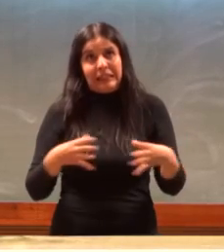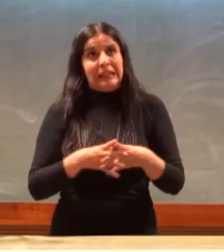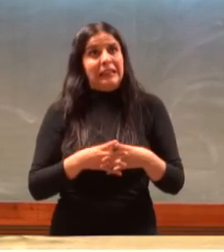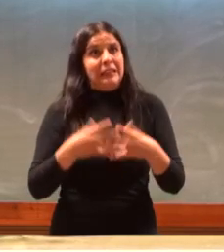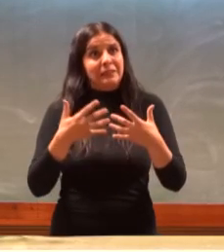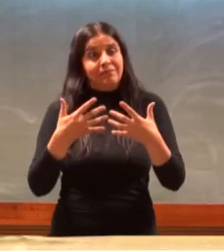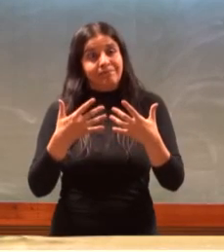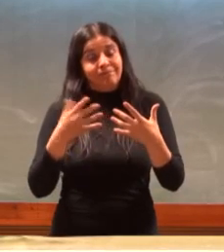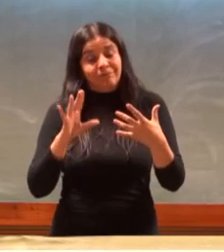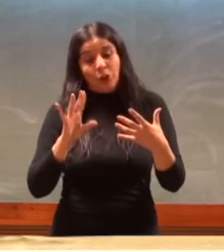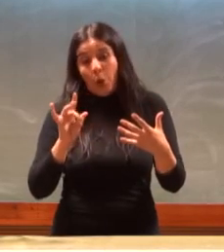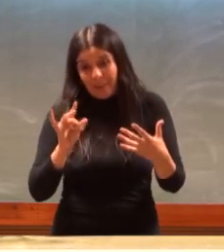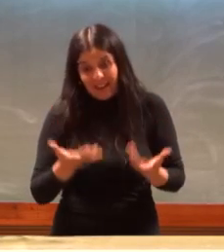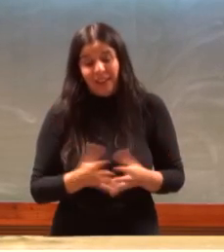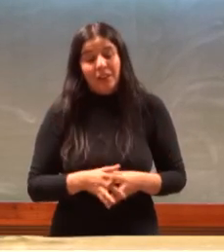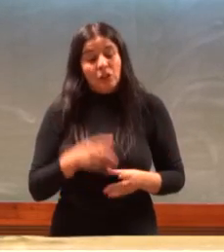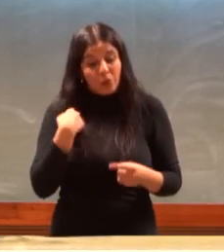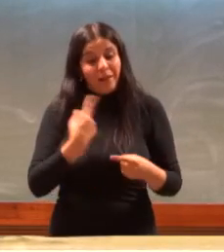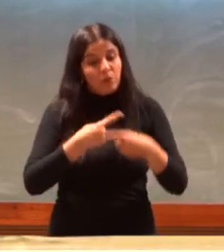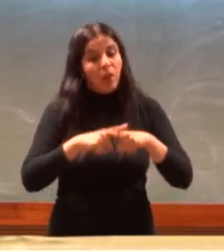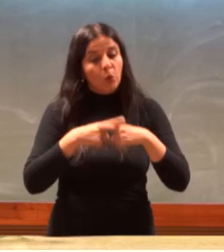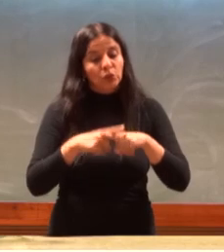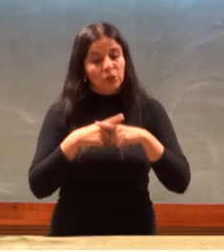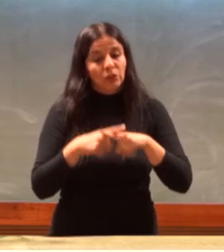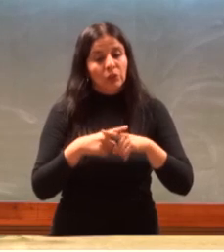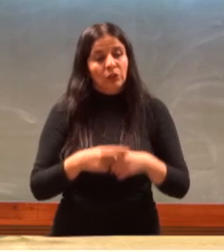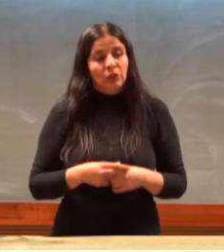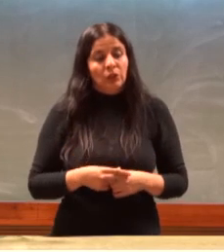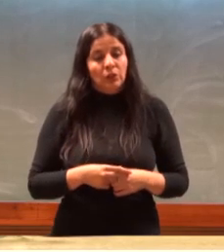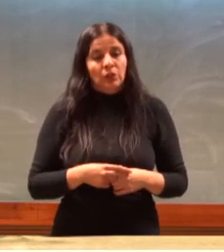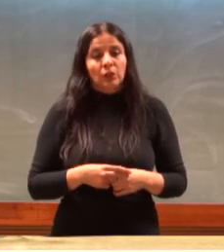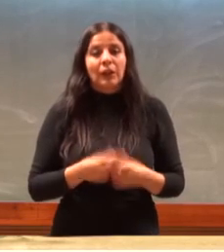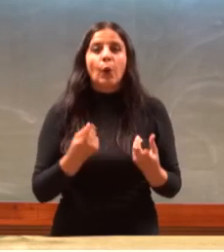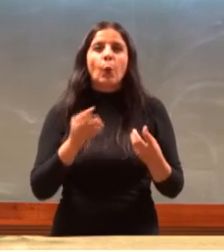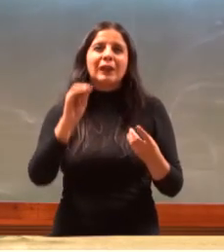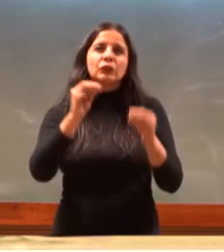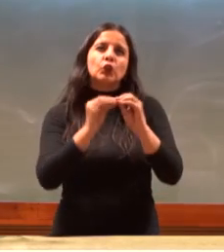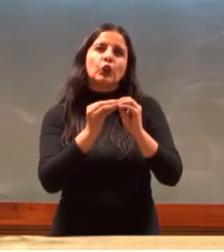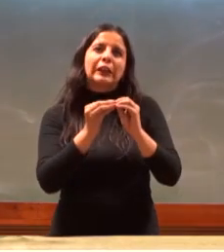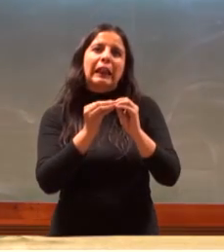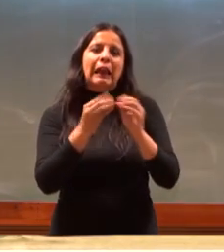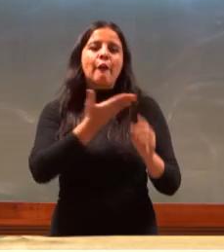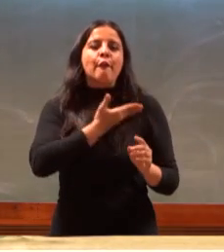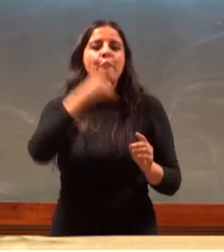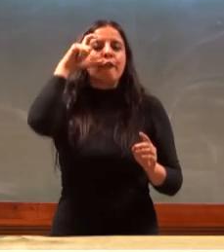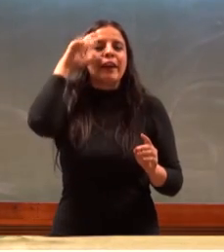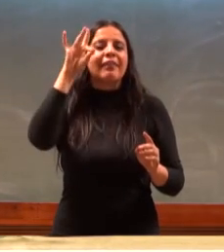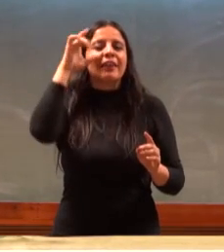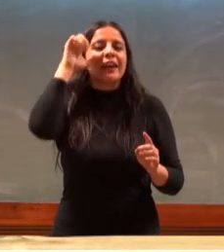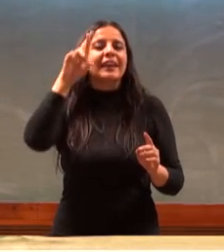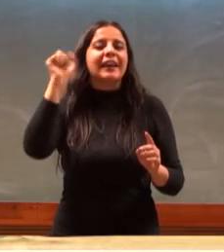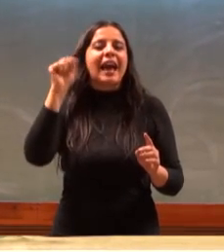y carrera se ha discutido desde hace mucho tiempo la cuestión de del federalismo si somos o no somos una confederación de